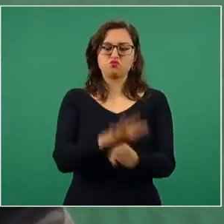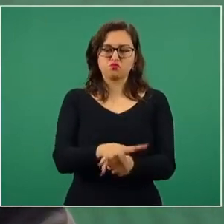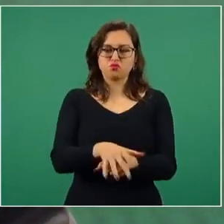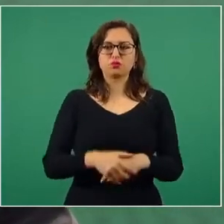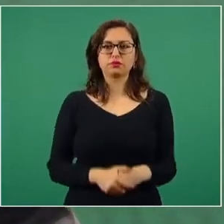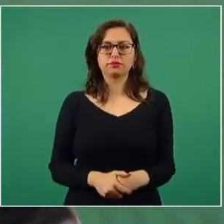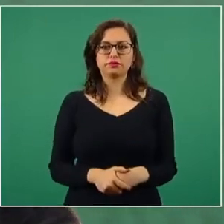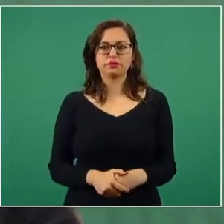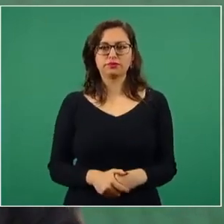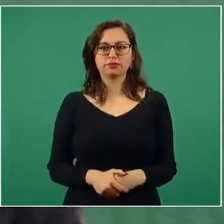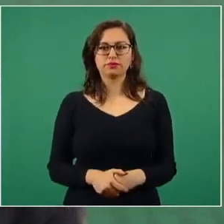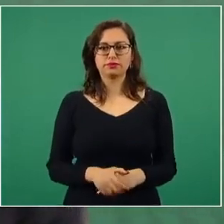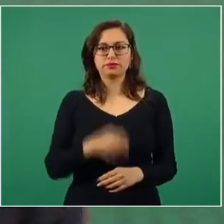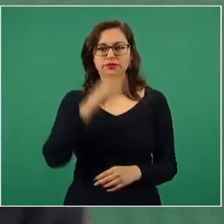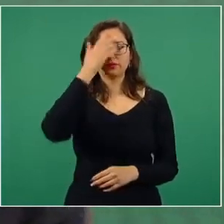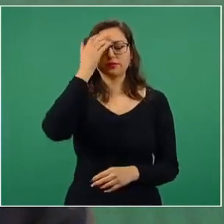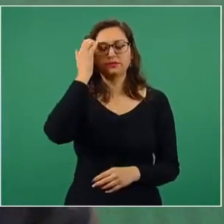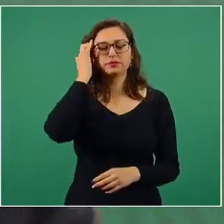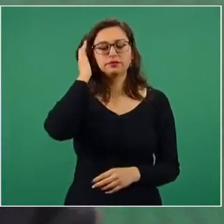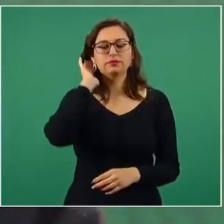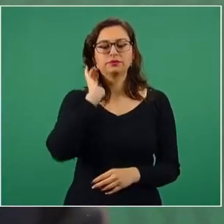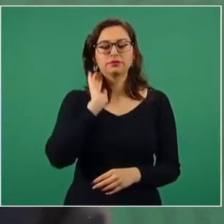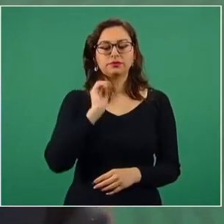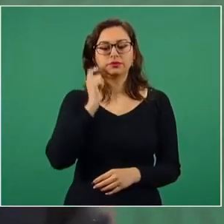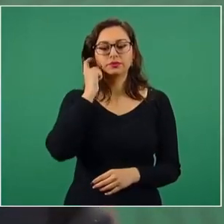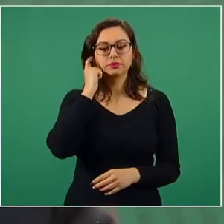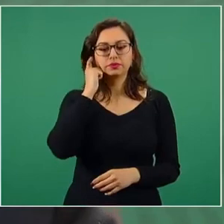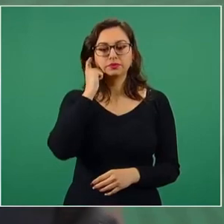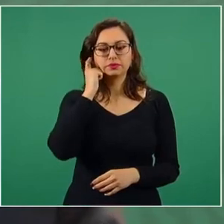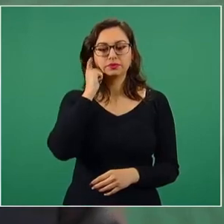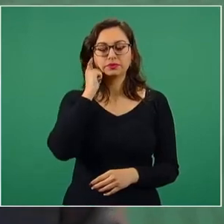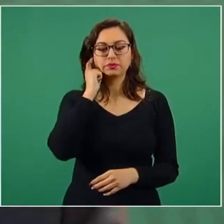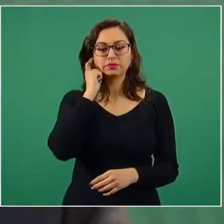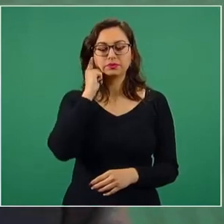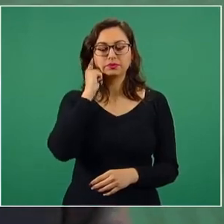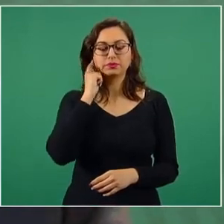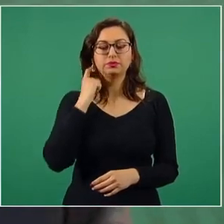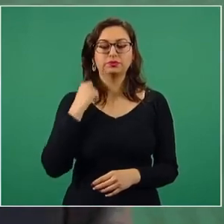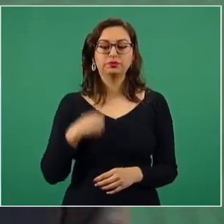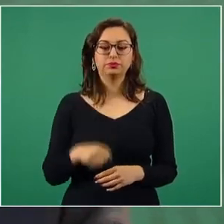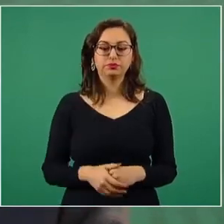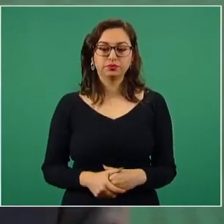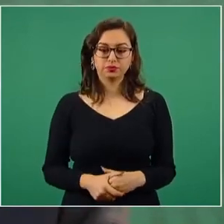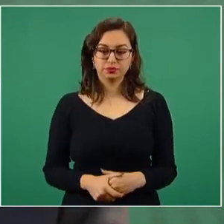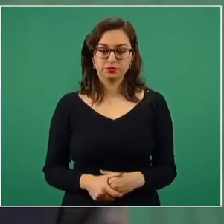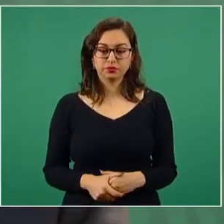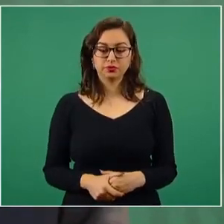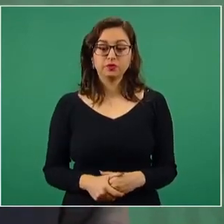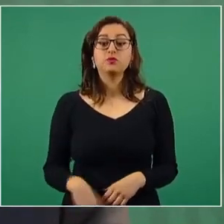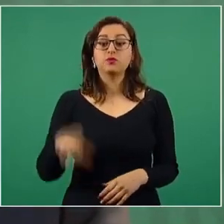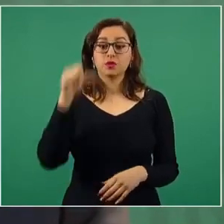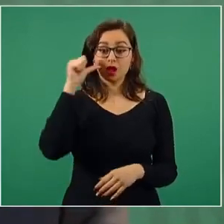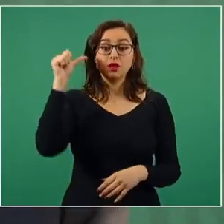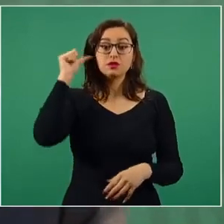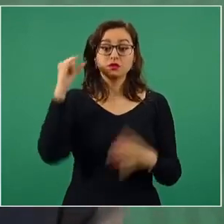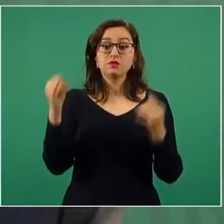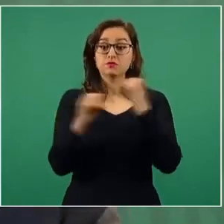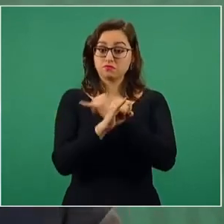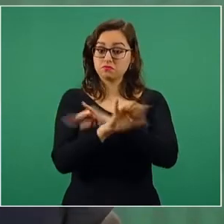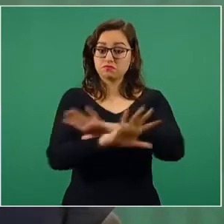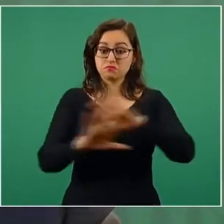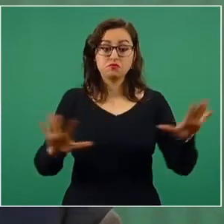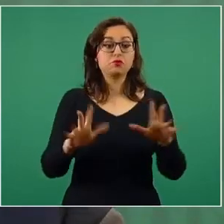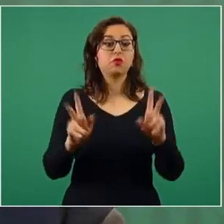Ayer se informó de que va bien el plan de vacunación, ya